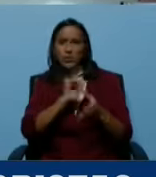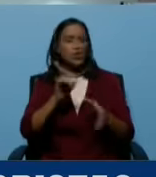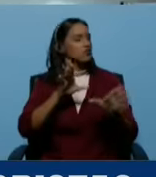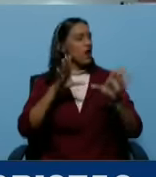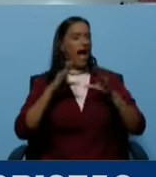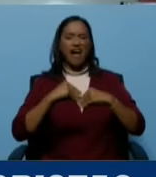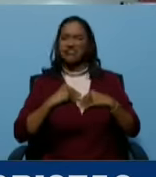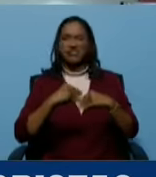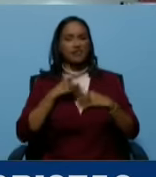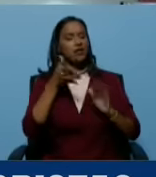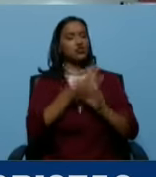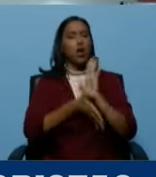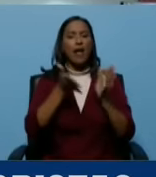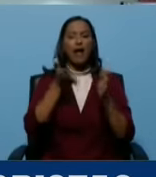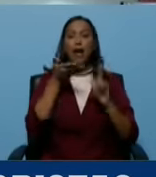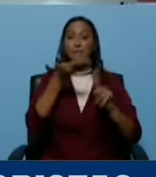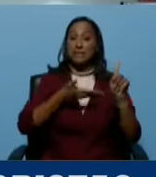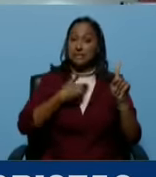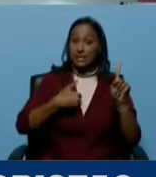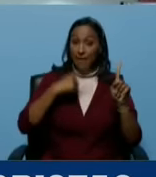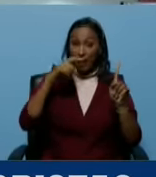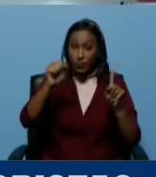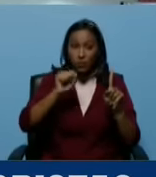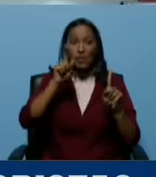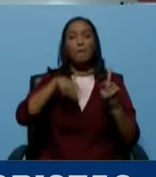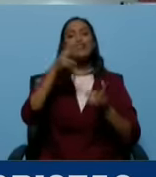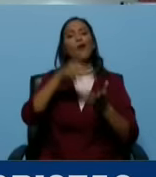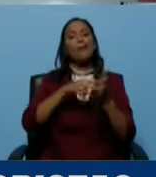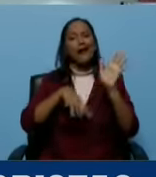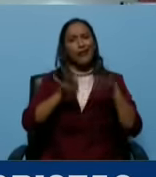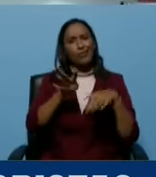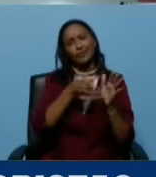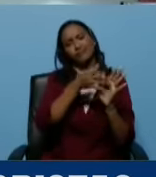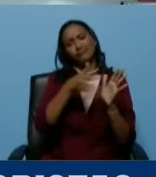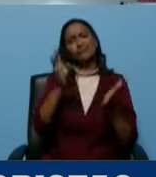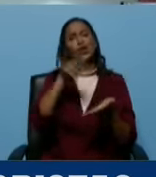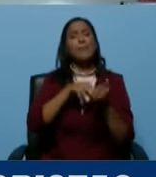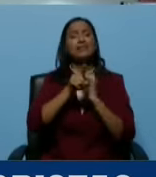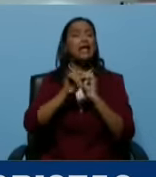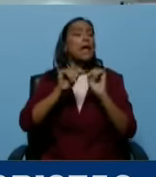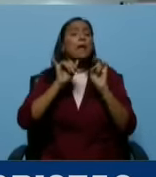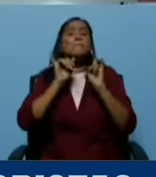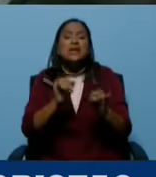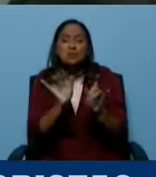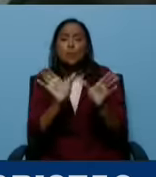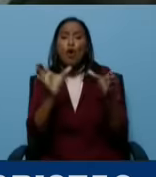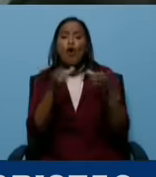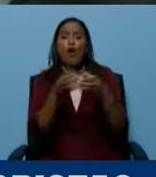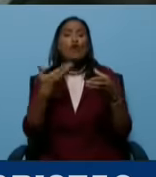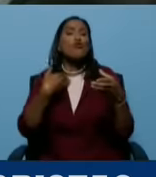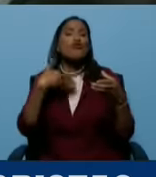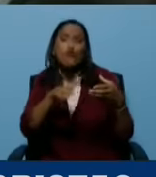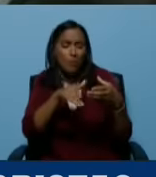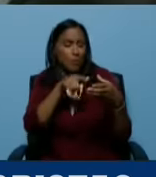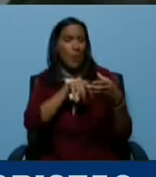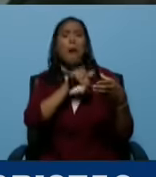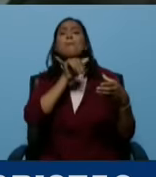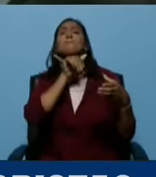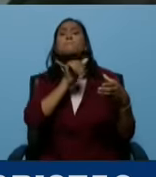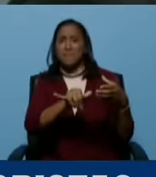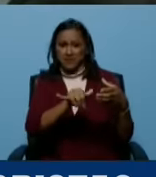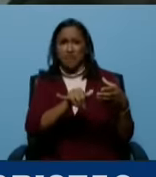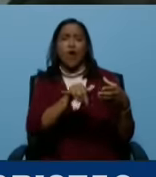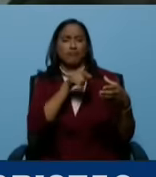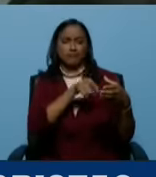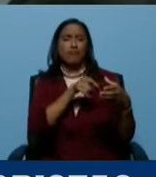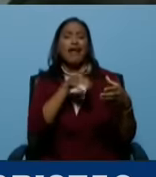del 2014 y 2017. Toda esa gente viene de esa secta y ha ido, yo diría,